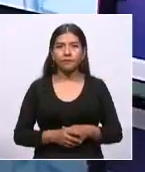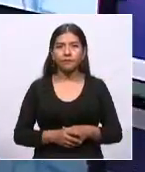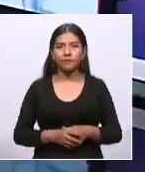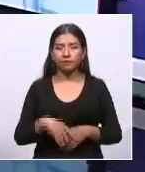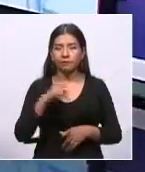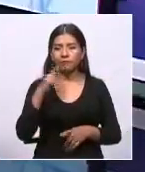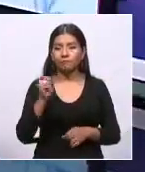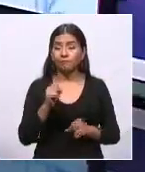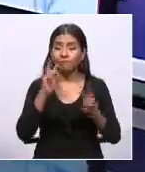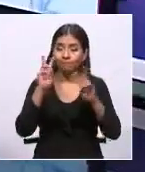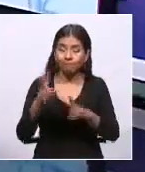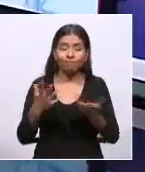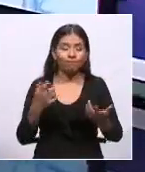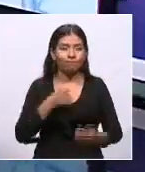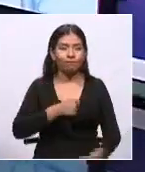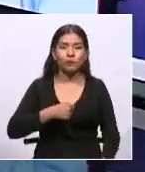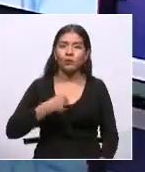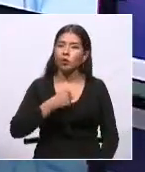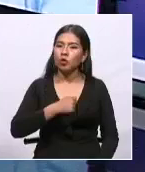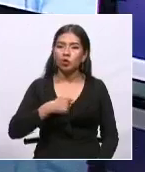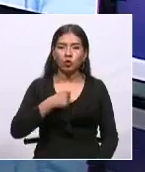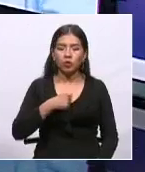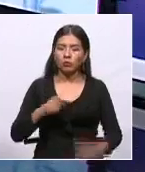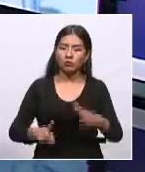Mire, es muy lamentable lo que viene ocurriendo,